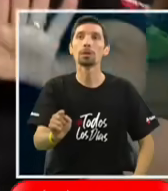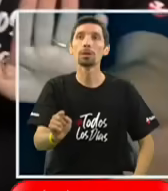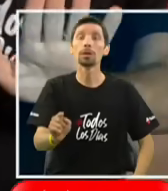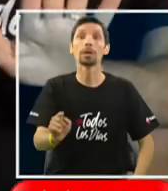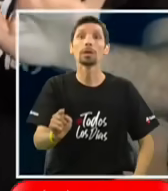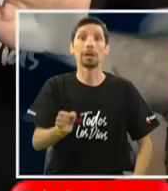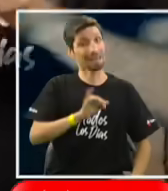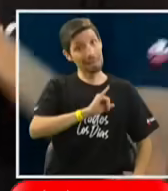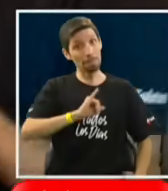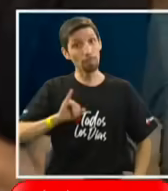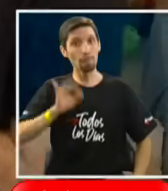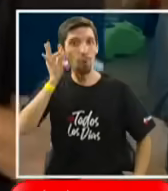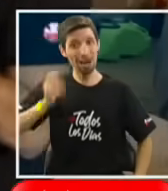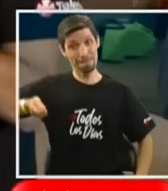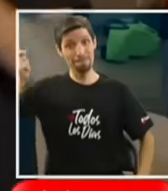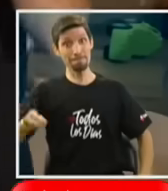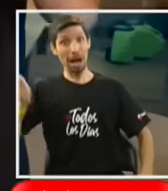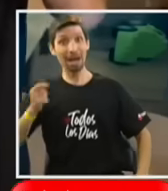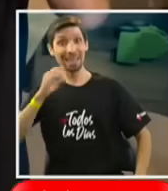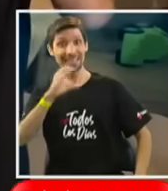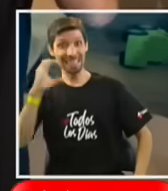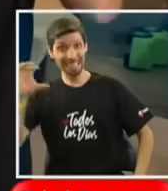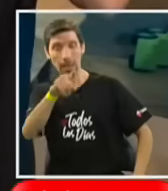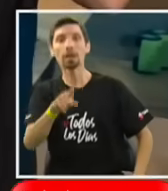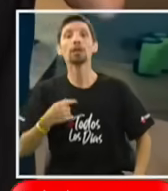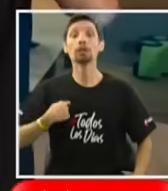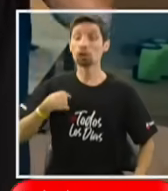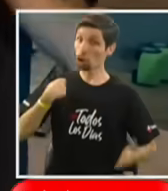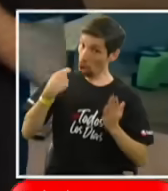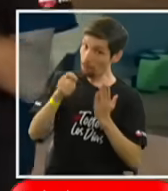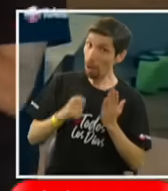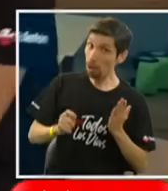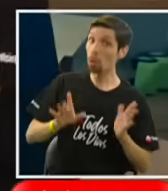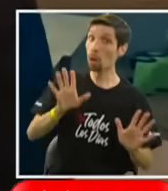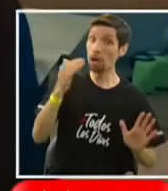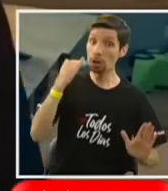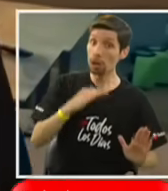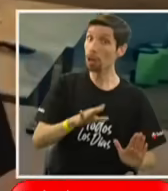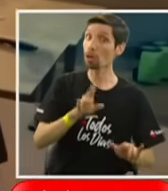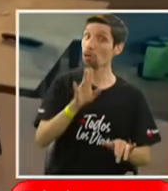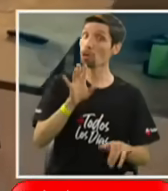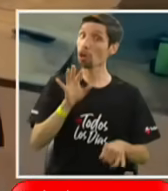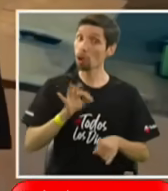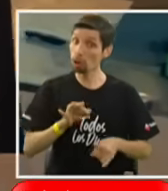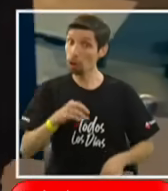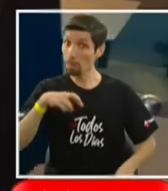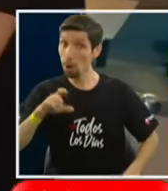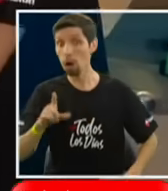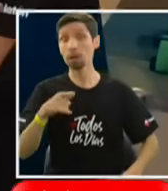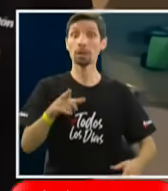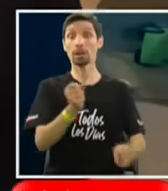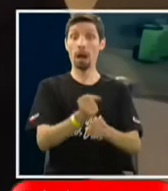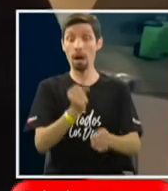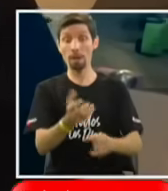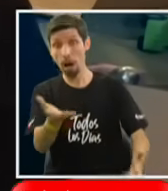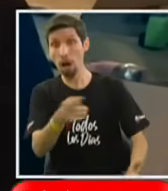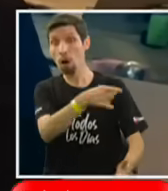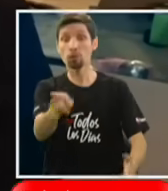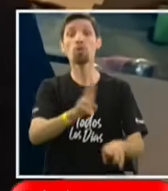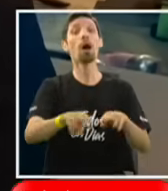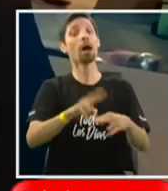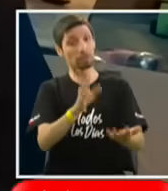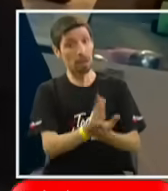¡Correcto! Y después, yo evalúo a estos niños como la doctora Polo. Le digo que me pasen sus trabajos. Están haciendo